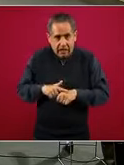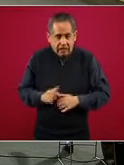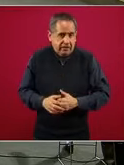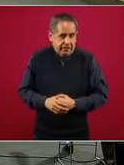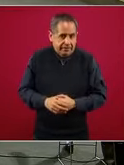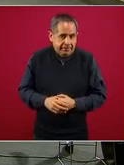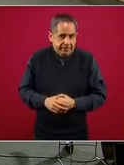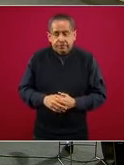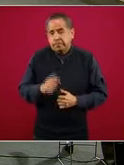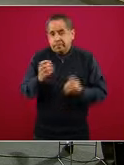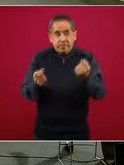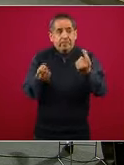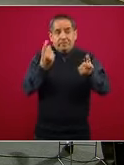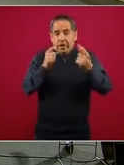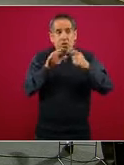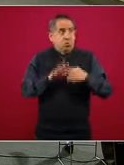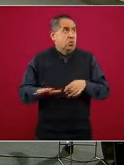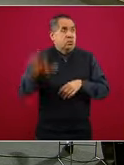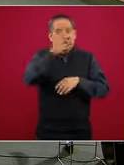Hay estados